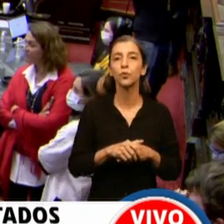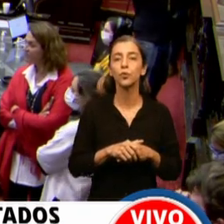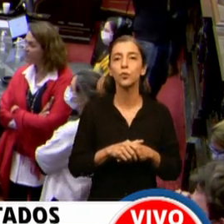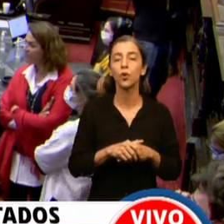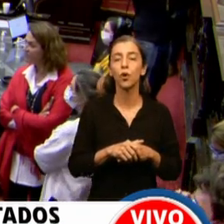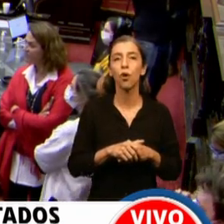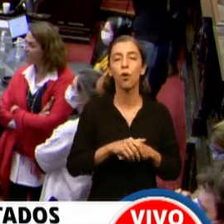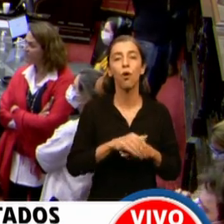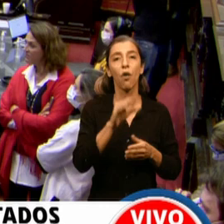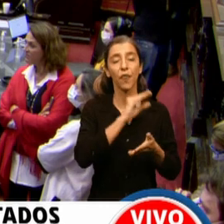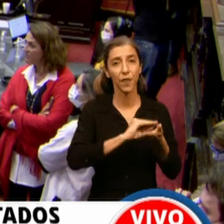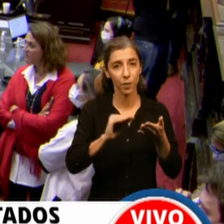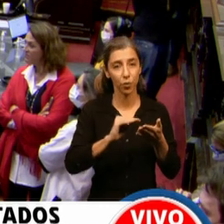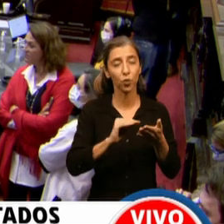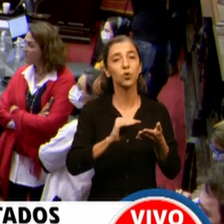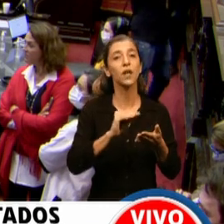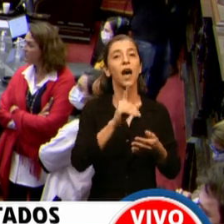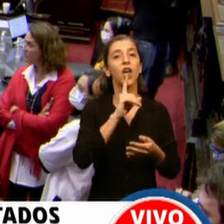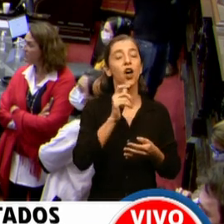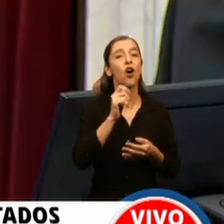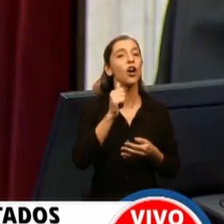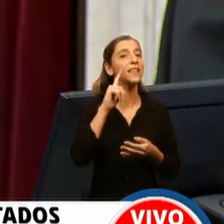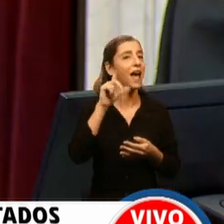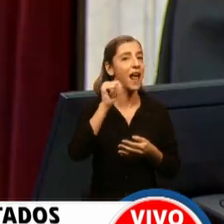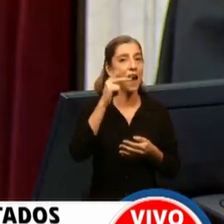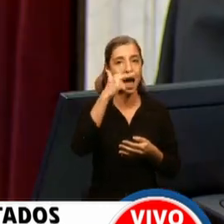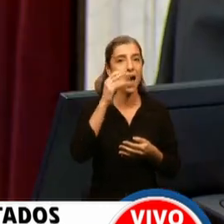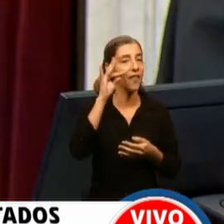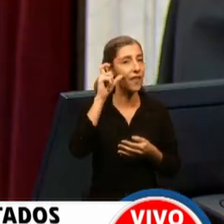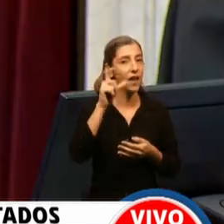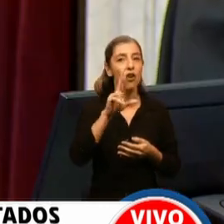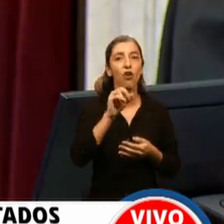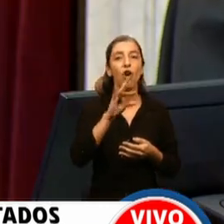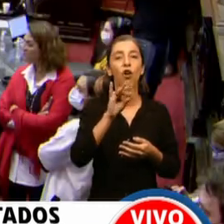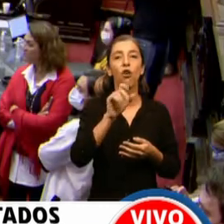diputado rodolfo para indicar el sentido de su voto